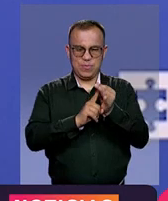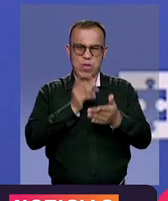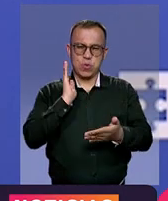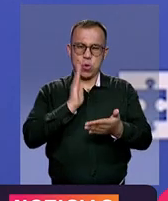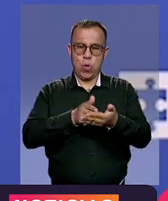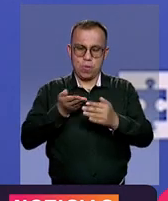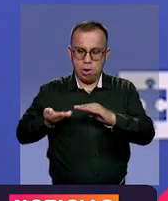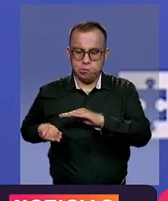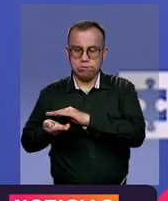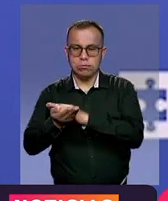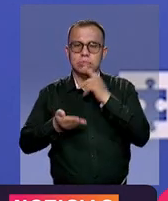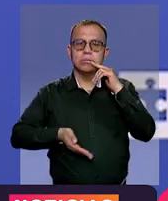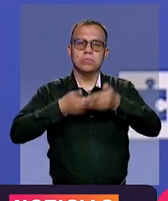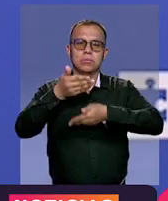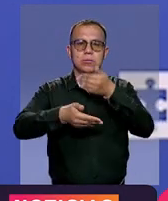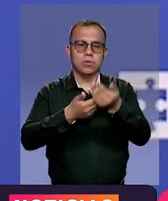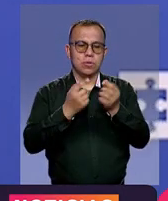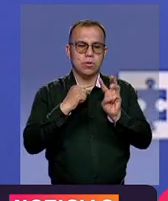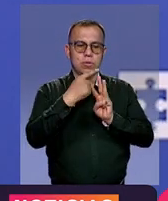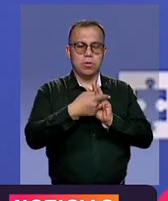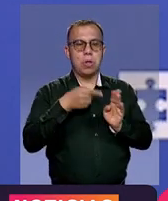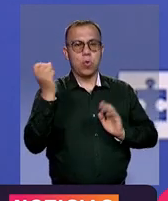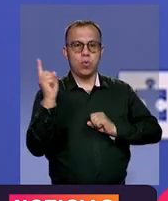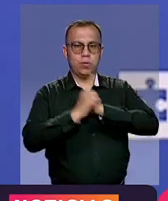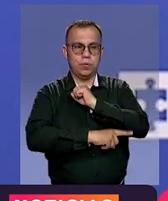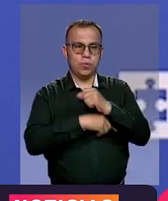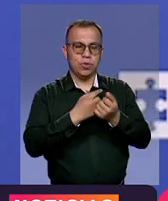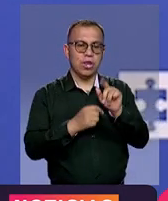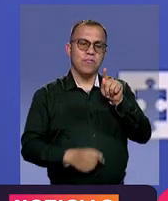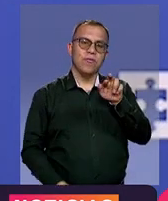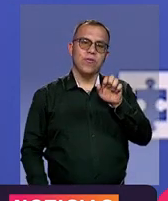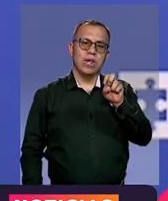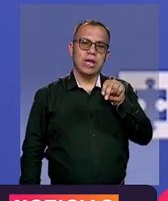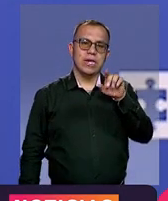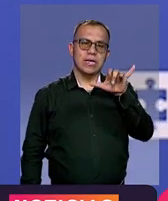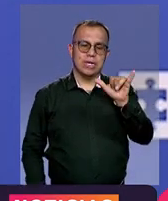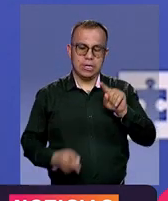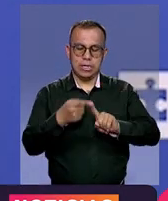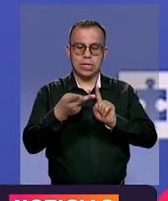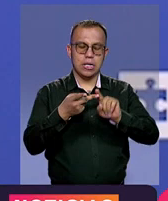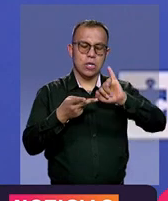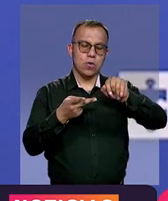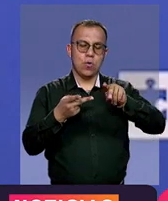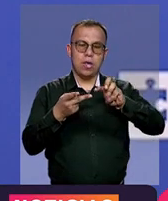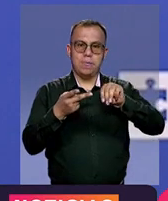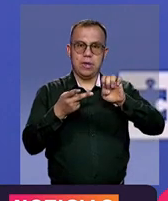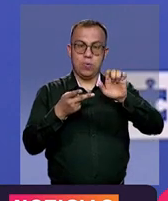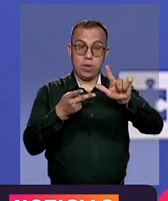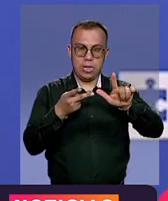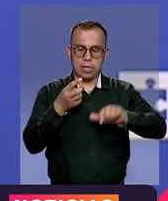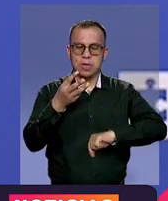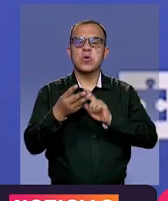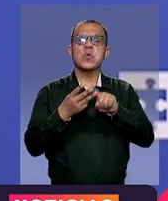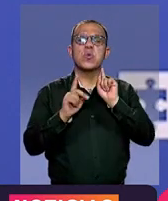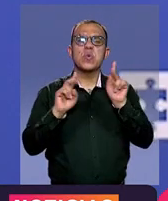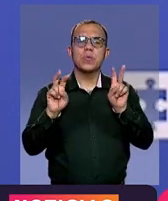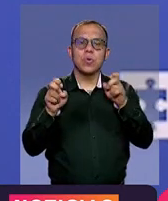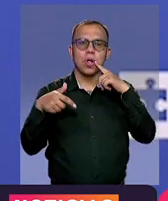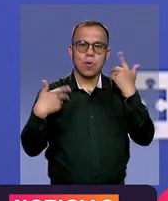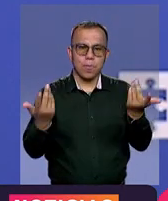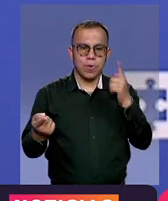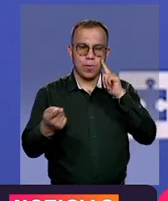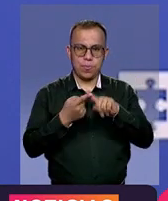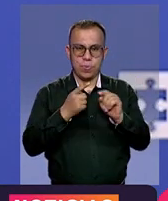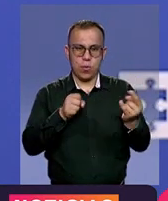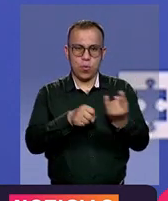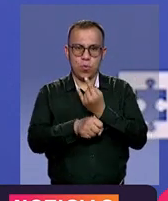Corrupción judicializó a los dragoneantes del INPEC, Franklin Eugenio Celita Vera y Juan Manuel Mata Almanza, por los delitos de peculado